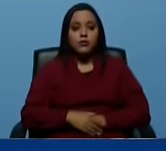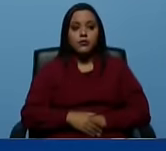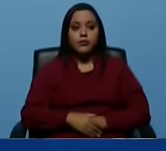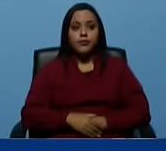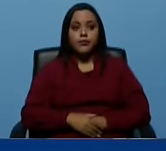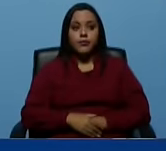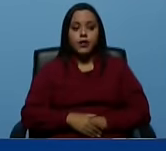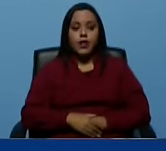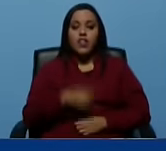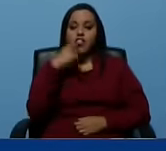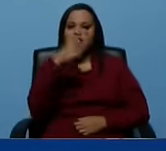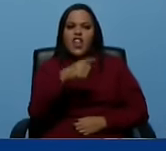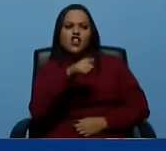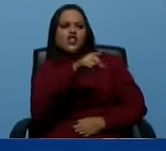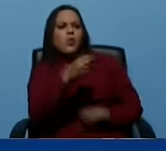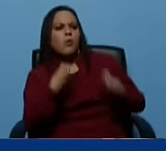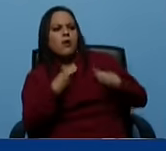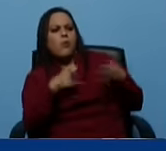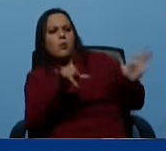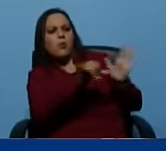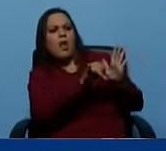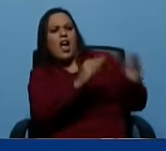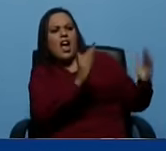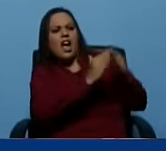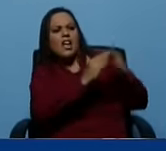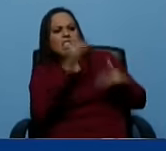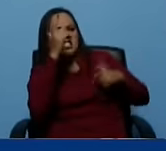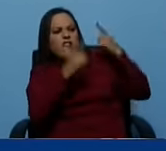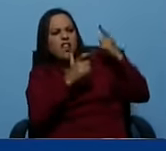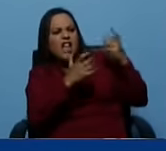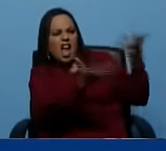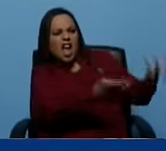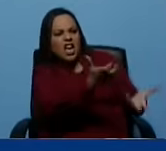de un chavista, quémale la casa, mátalo. ¿Lo dijeron o no lo dijeron?